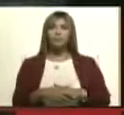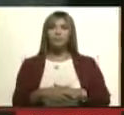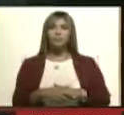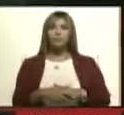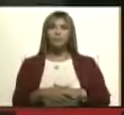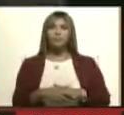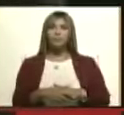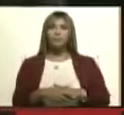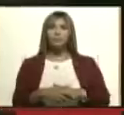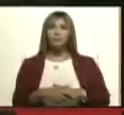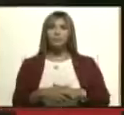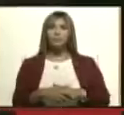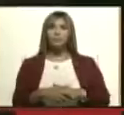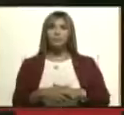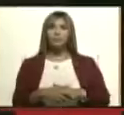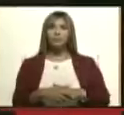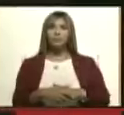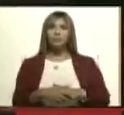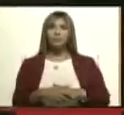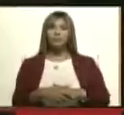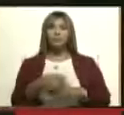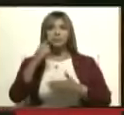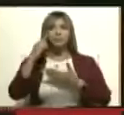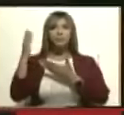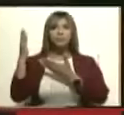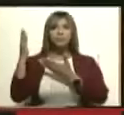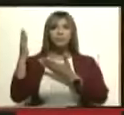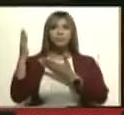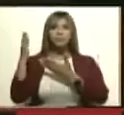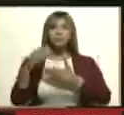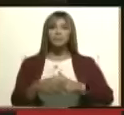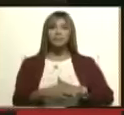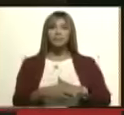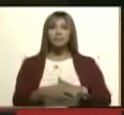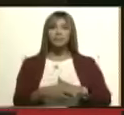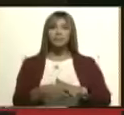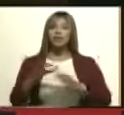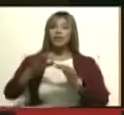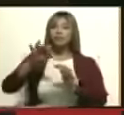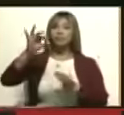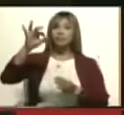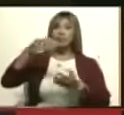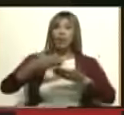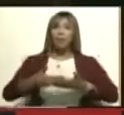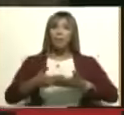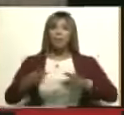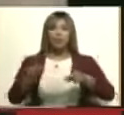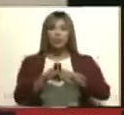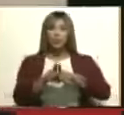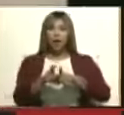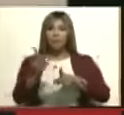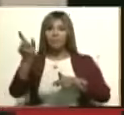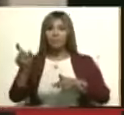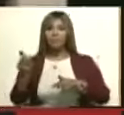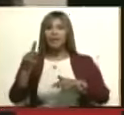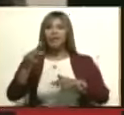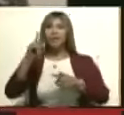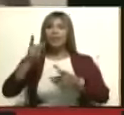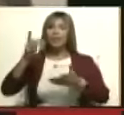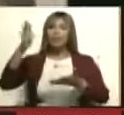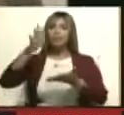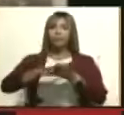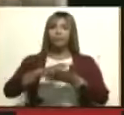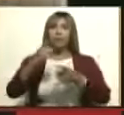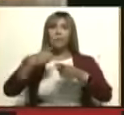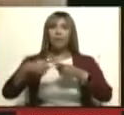de un muñeco con tamaño y estatura similar a la de él. Así debió haber caído, pero así no